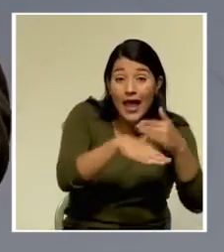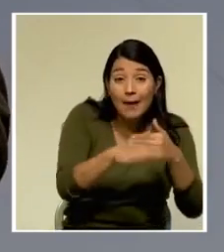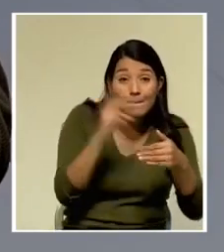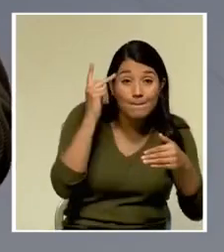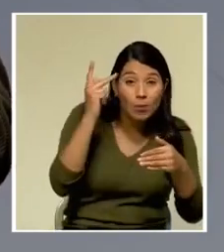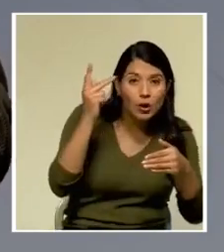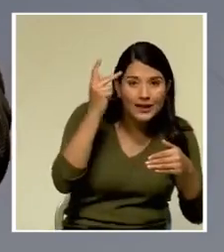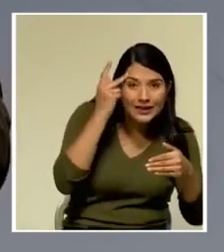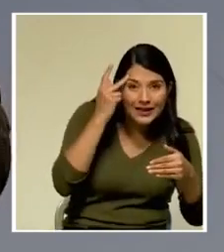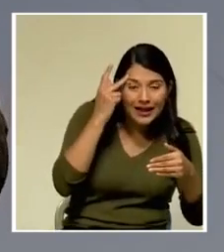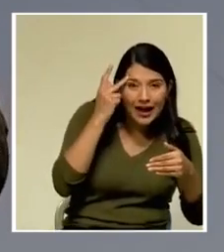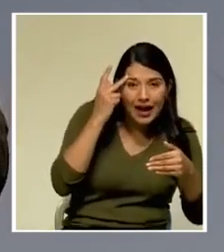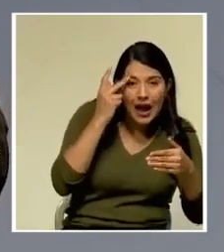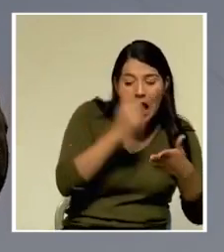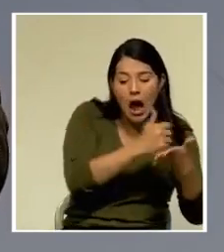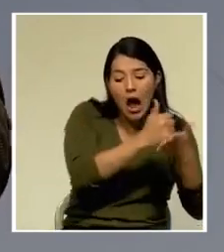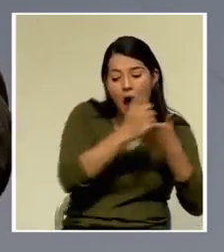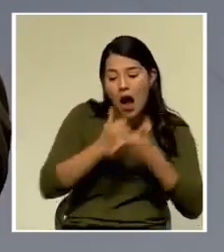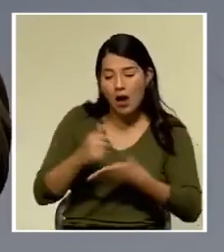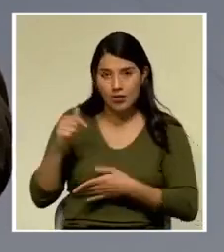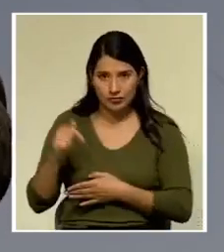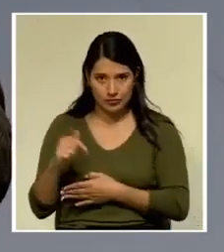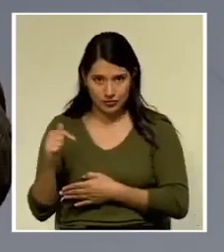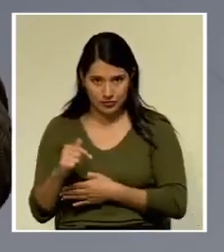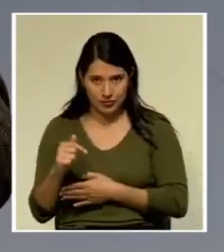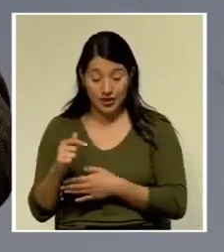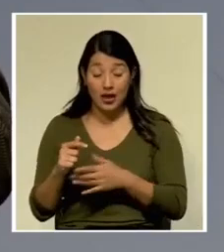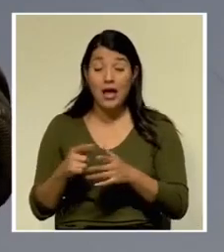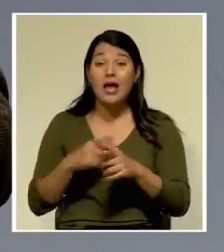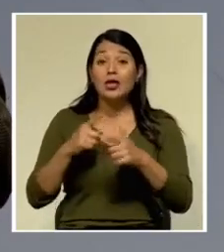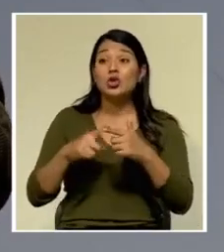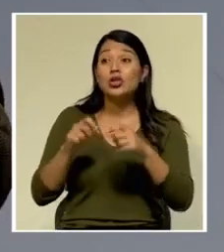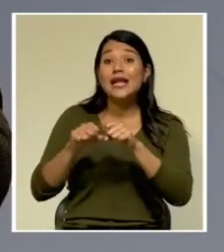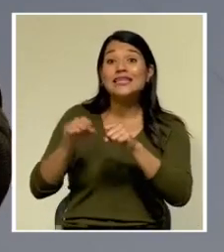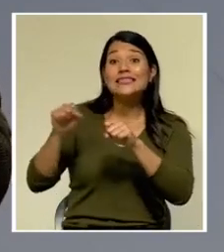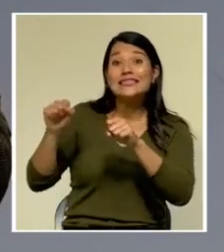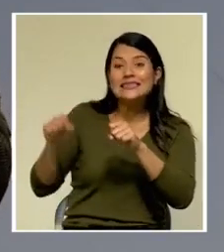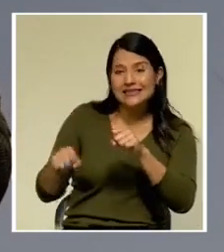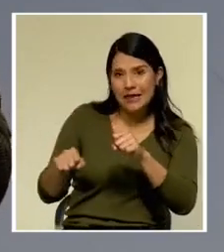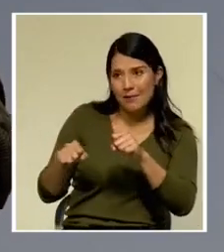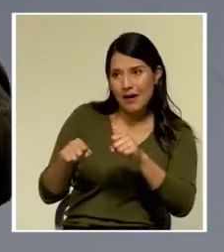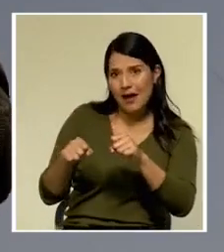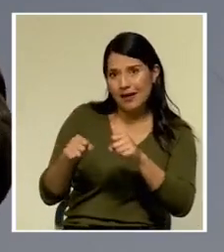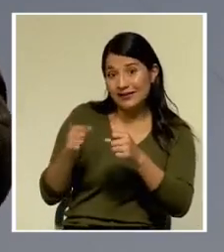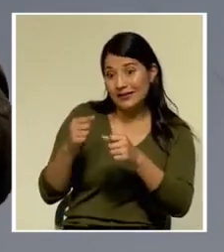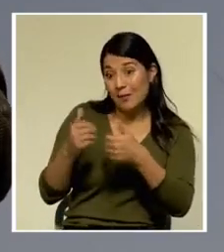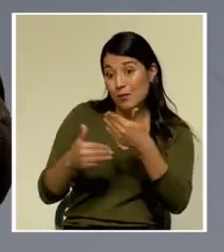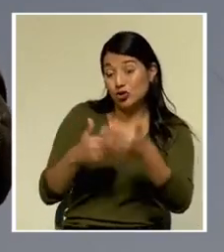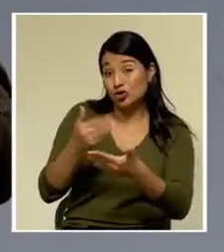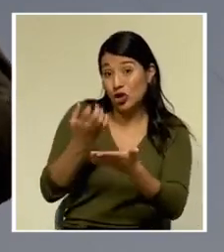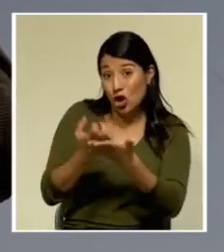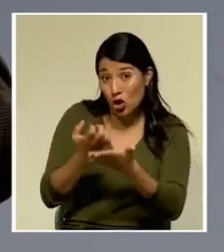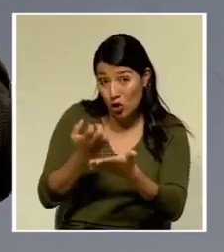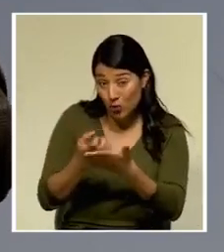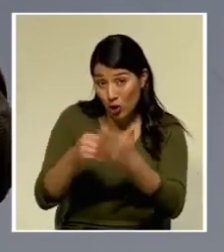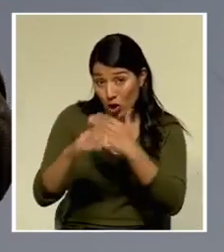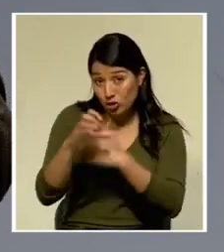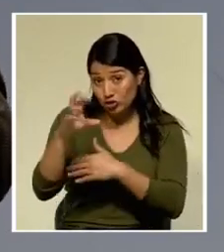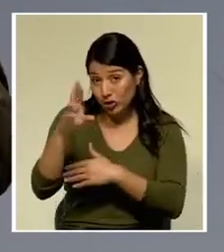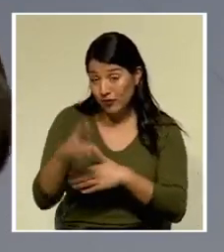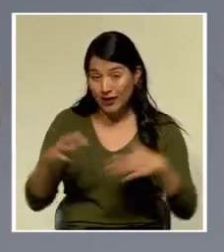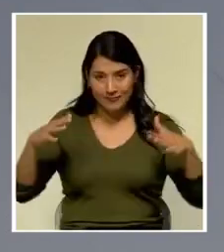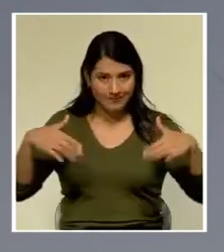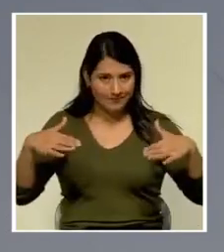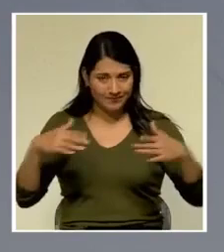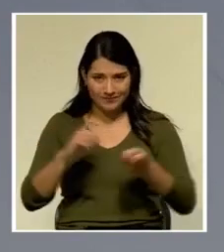han dado. El esquema de financiamiento nuestro no ha querido reformarse justamente porque